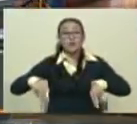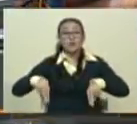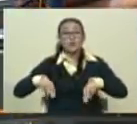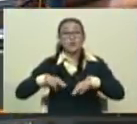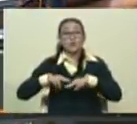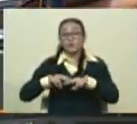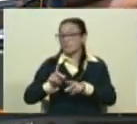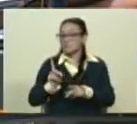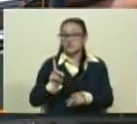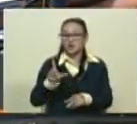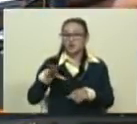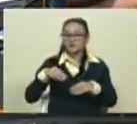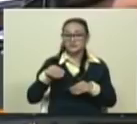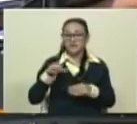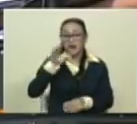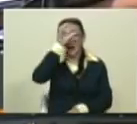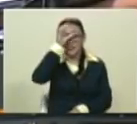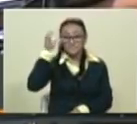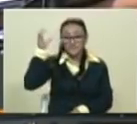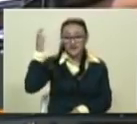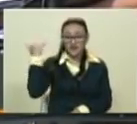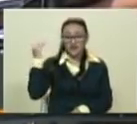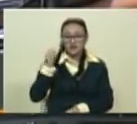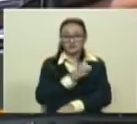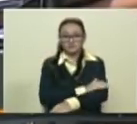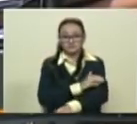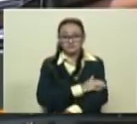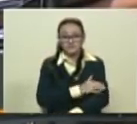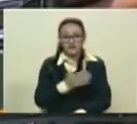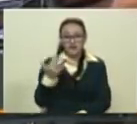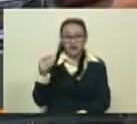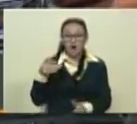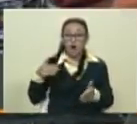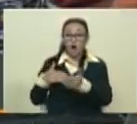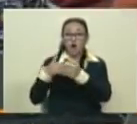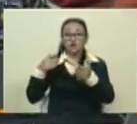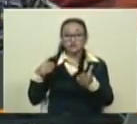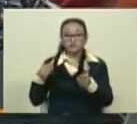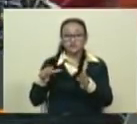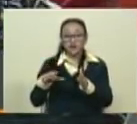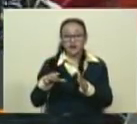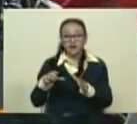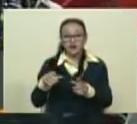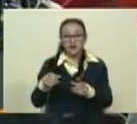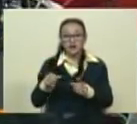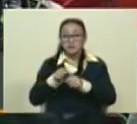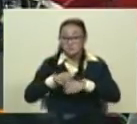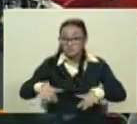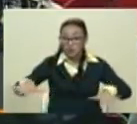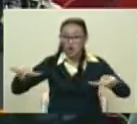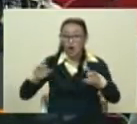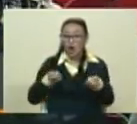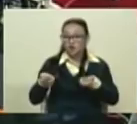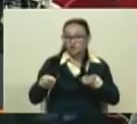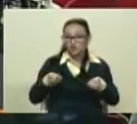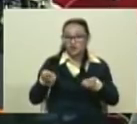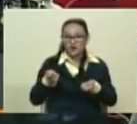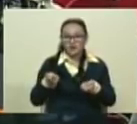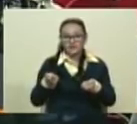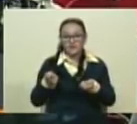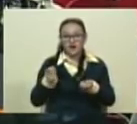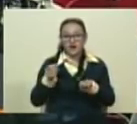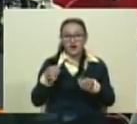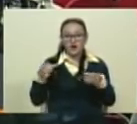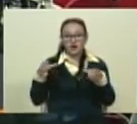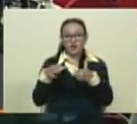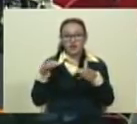que metió el señor Capriles Radosky contra el decreto legislativo donde controlaba al Congreso y le